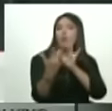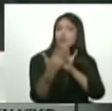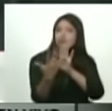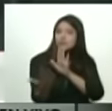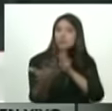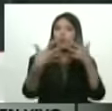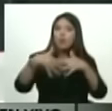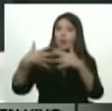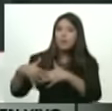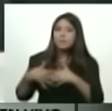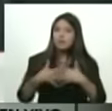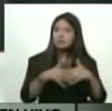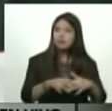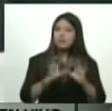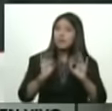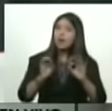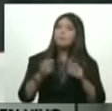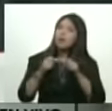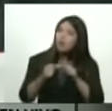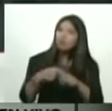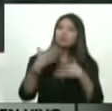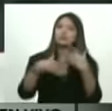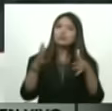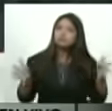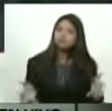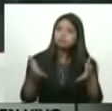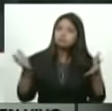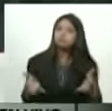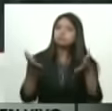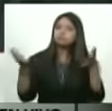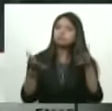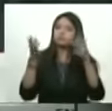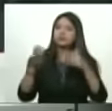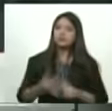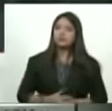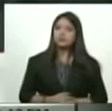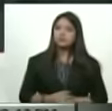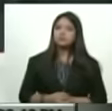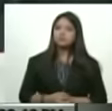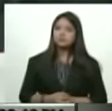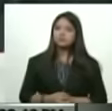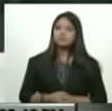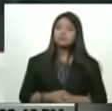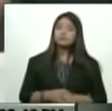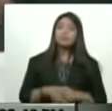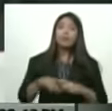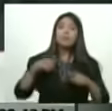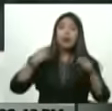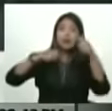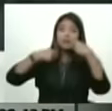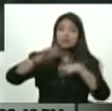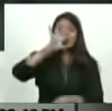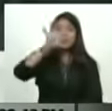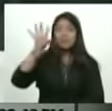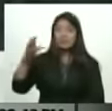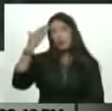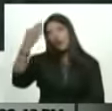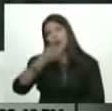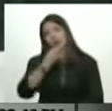los empresarios, en este caso para continuar dando impulso al sector exportación. Hola, buenas